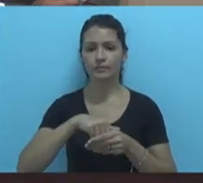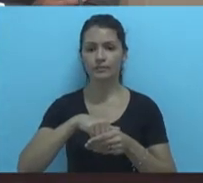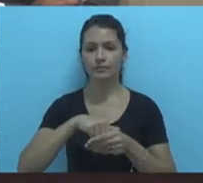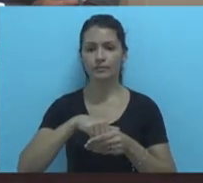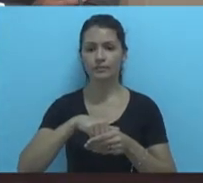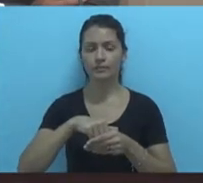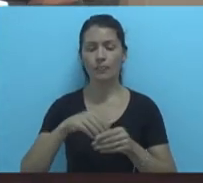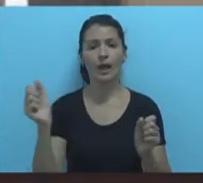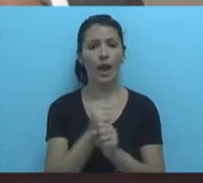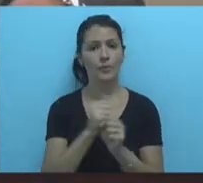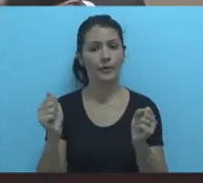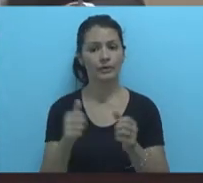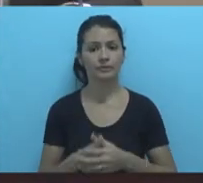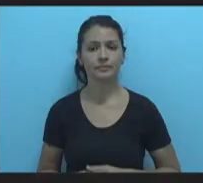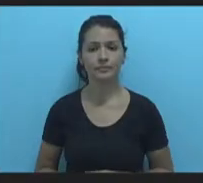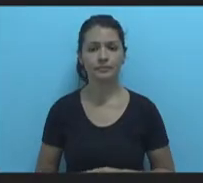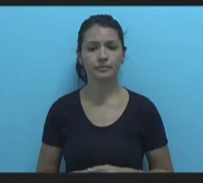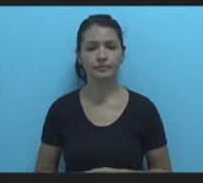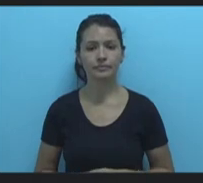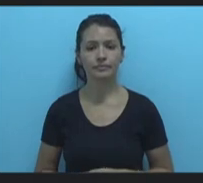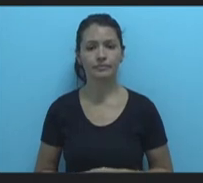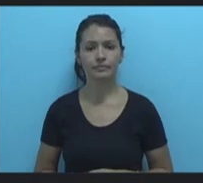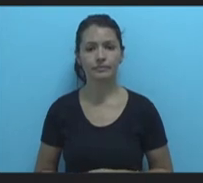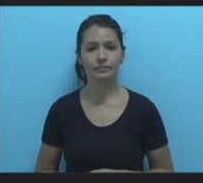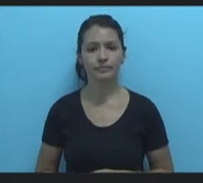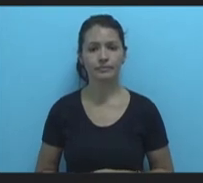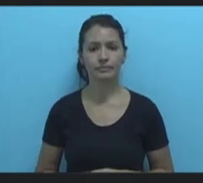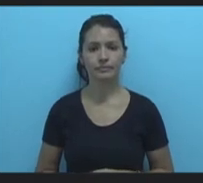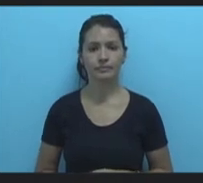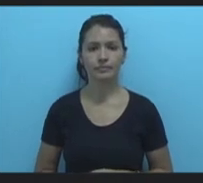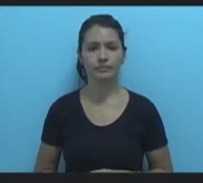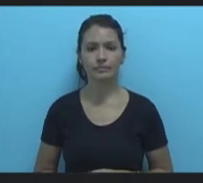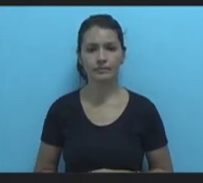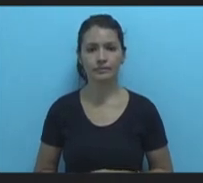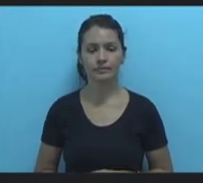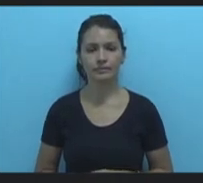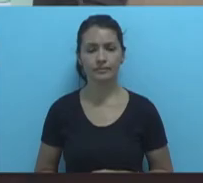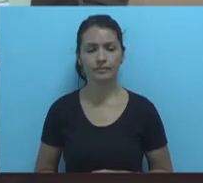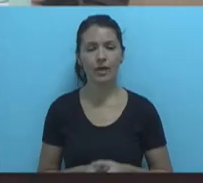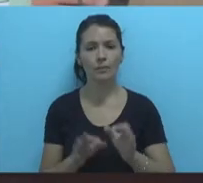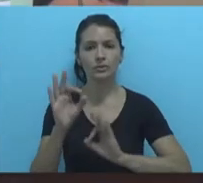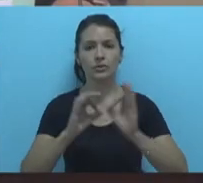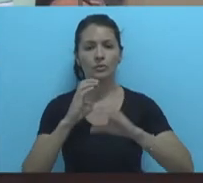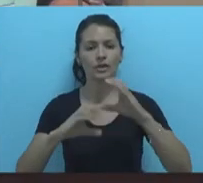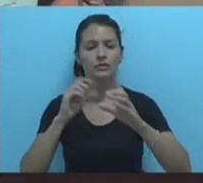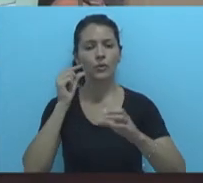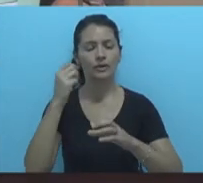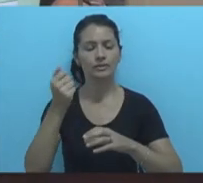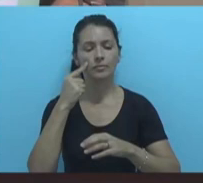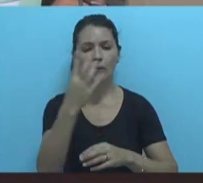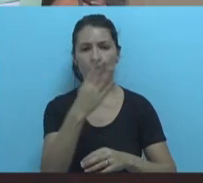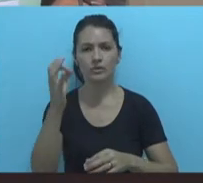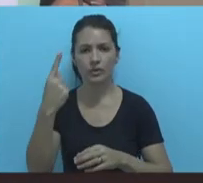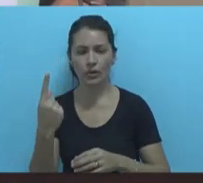resulta aprobado. Proyecto de comunicación